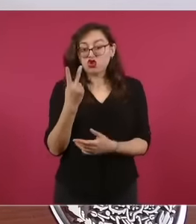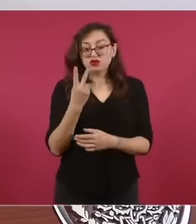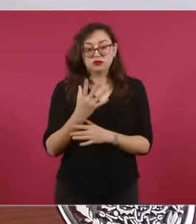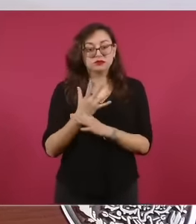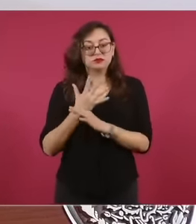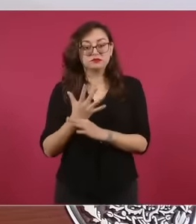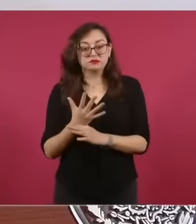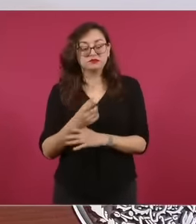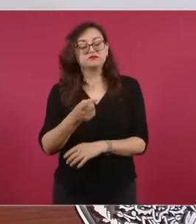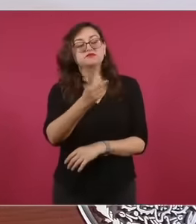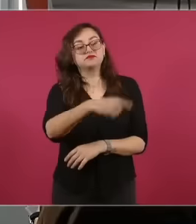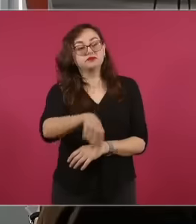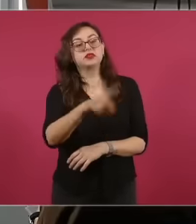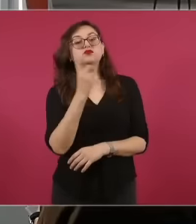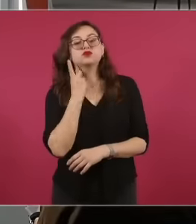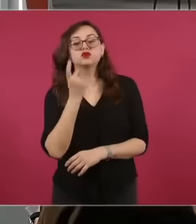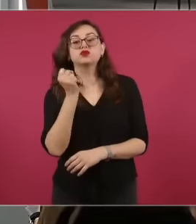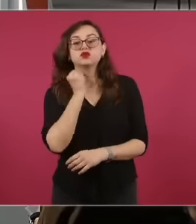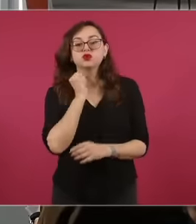reformar la Constitución,